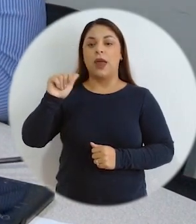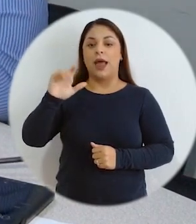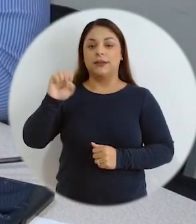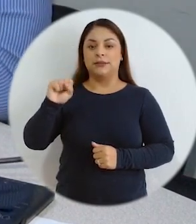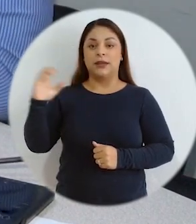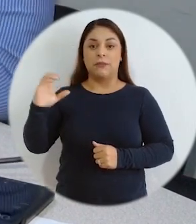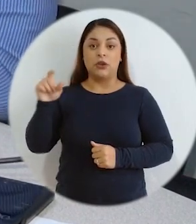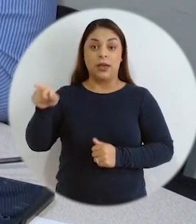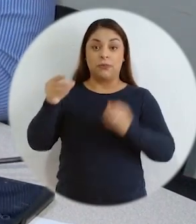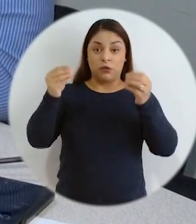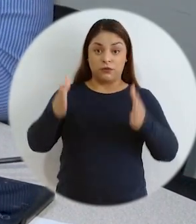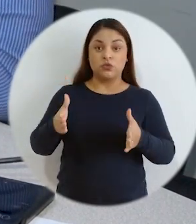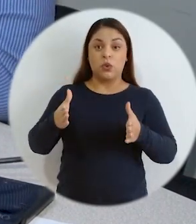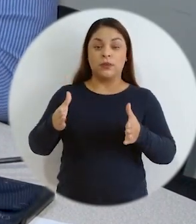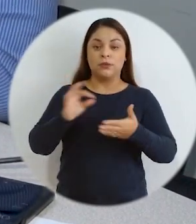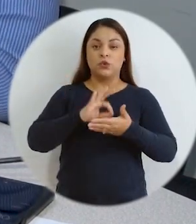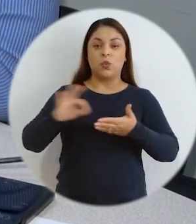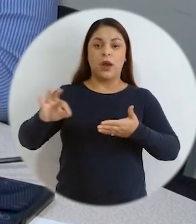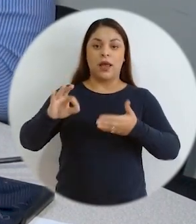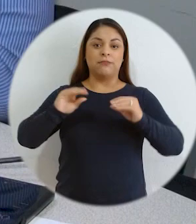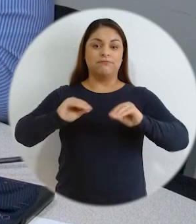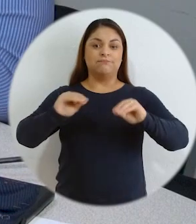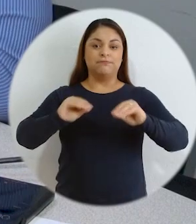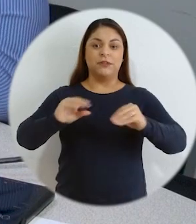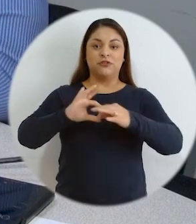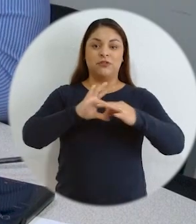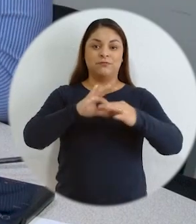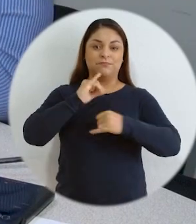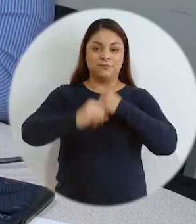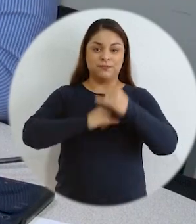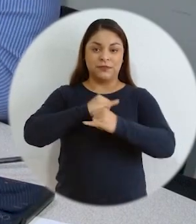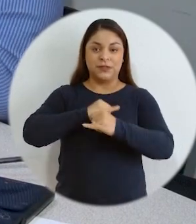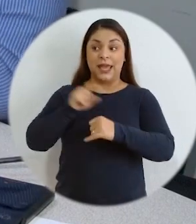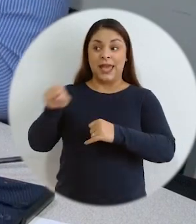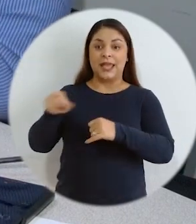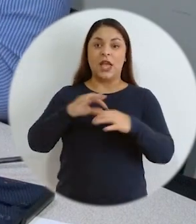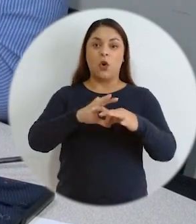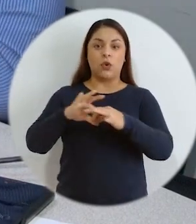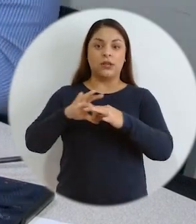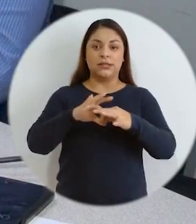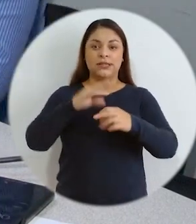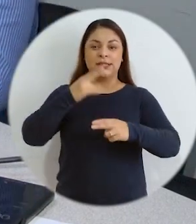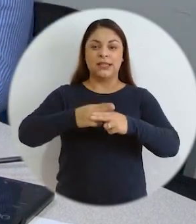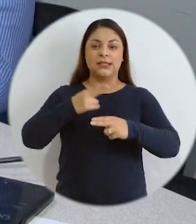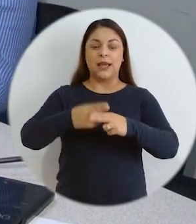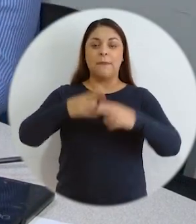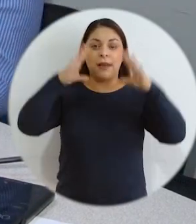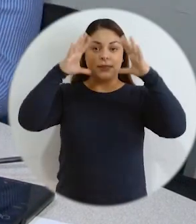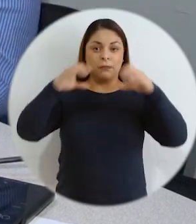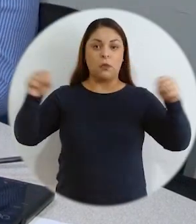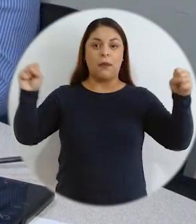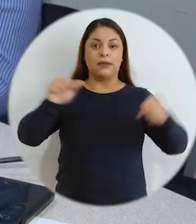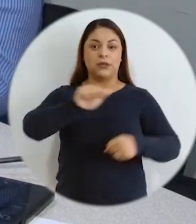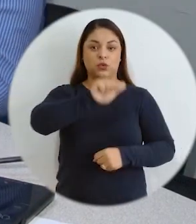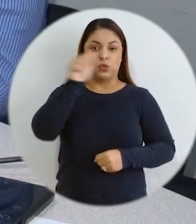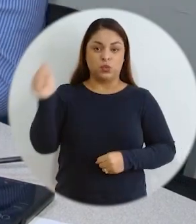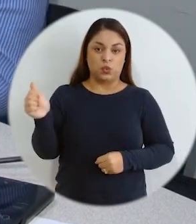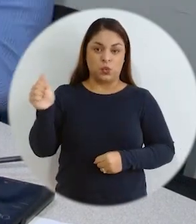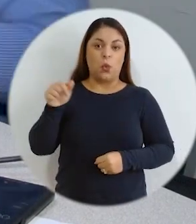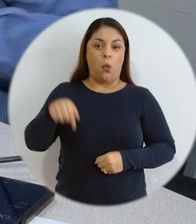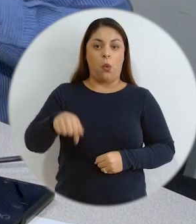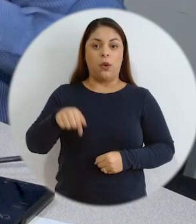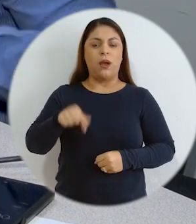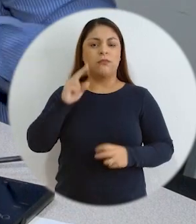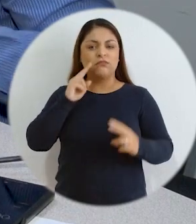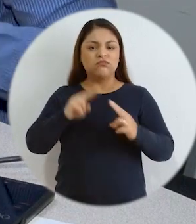Morales Camacho. Ella es académica de la Escuela de Relaciones Internacionales y es coordinadora de una cátedra que se llama Diplomacia Azul,